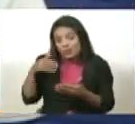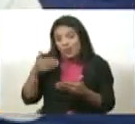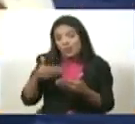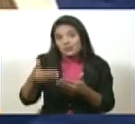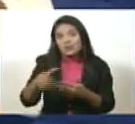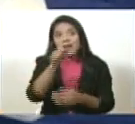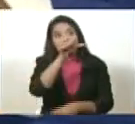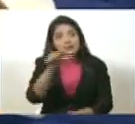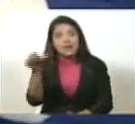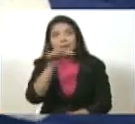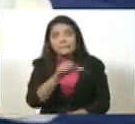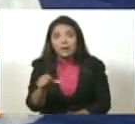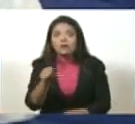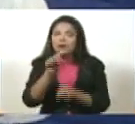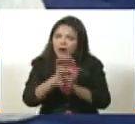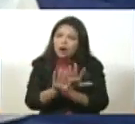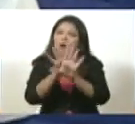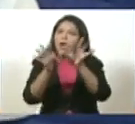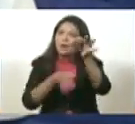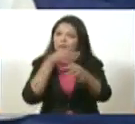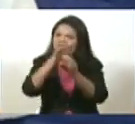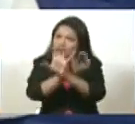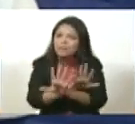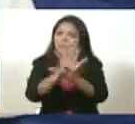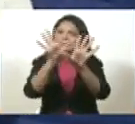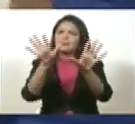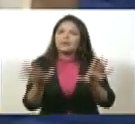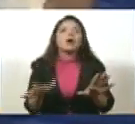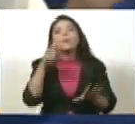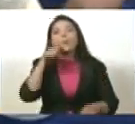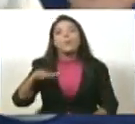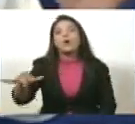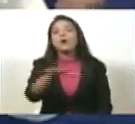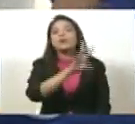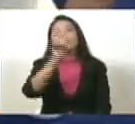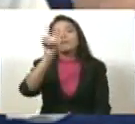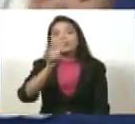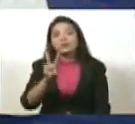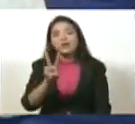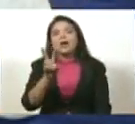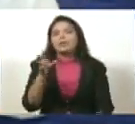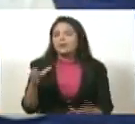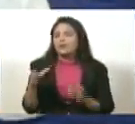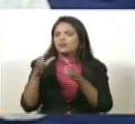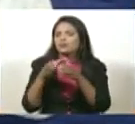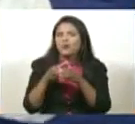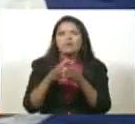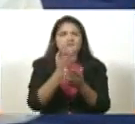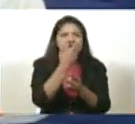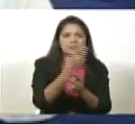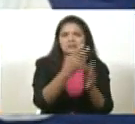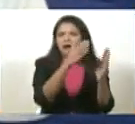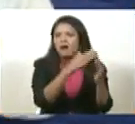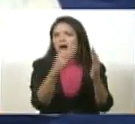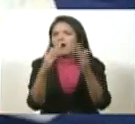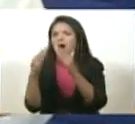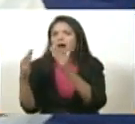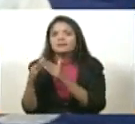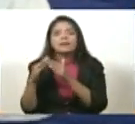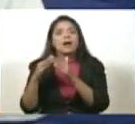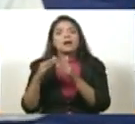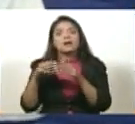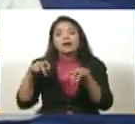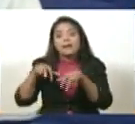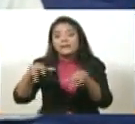semana, ha sido muy claro el mensaje que ha dado el pueblo venezolano, que lo ha dado en cada asamblea, en cada casa por casa, en cada caminata, en